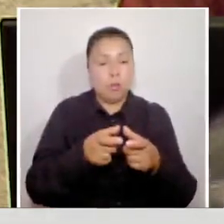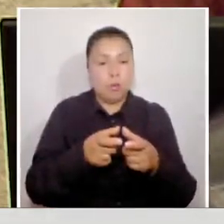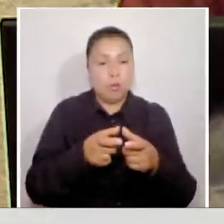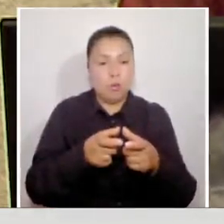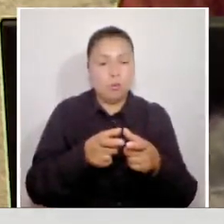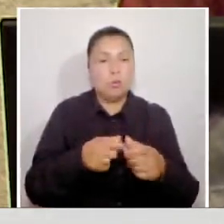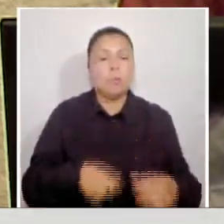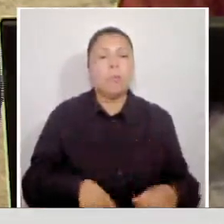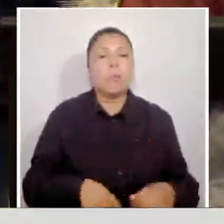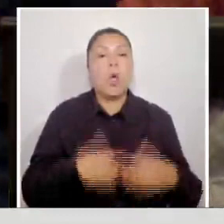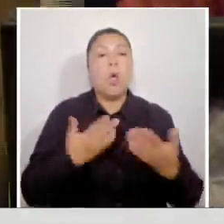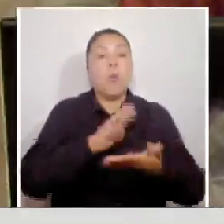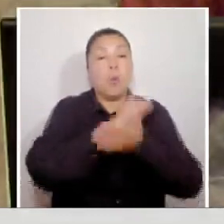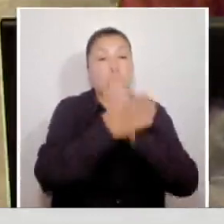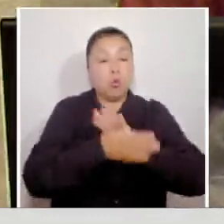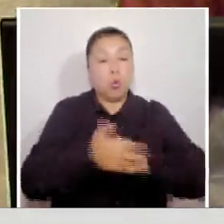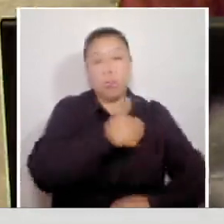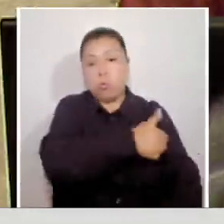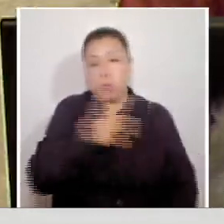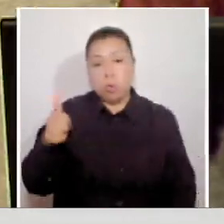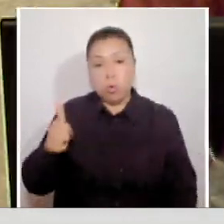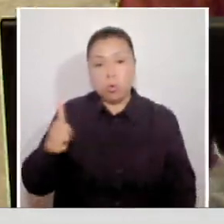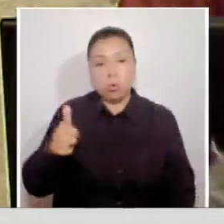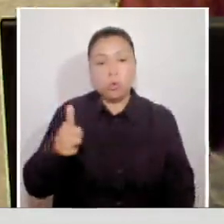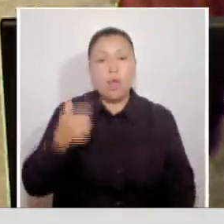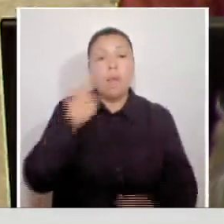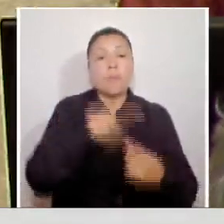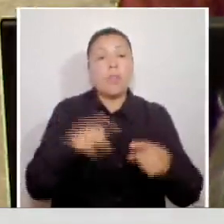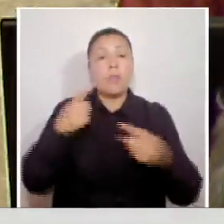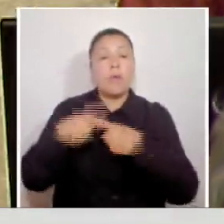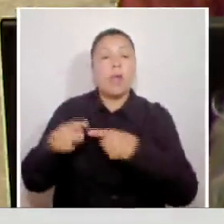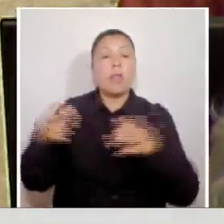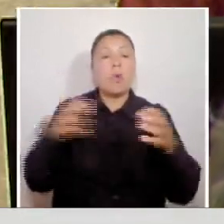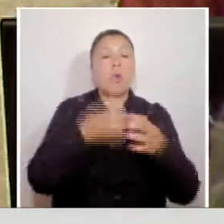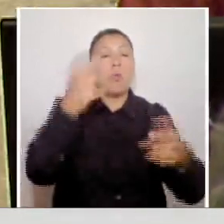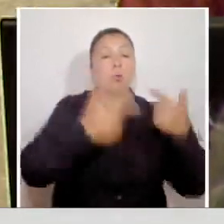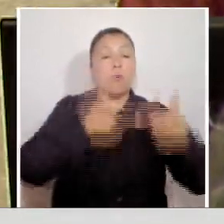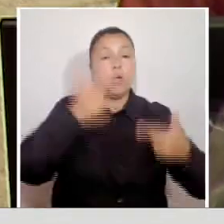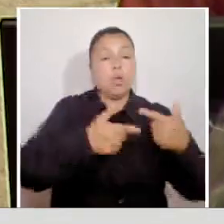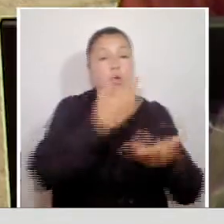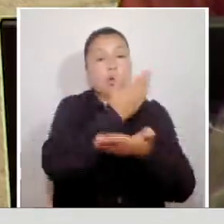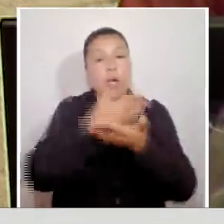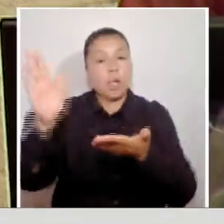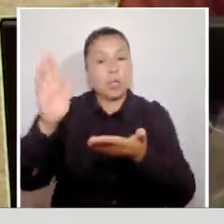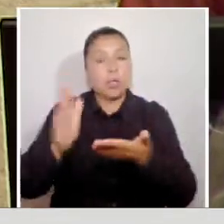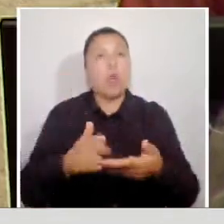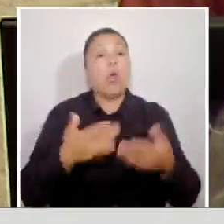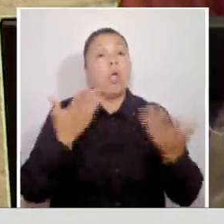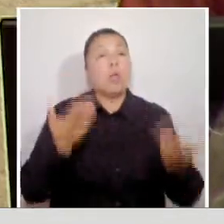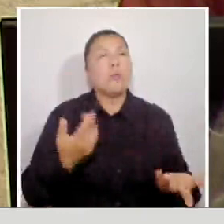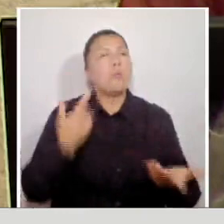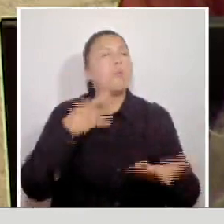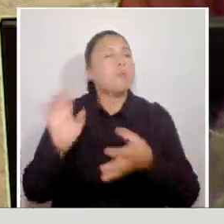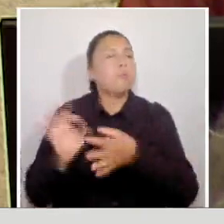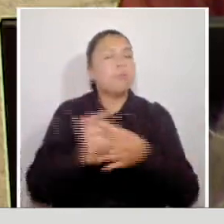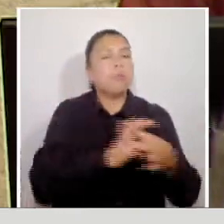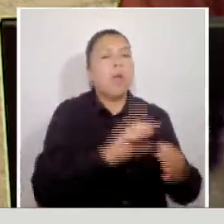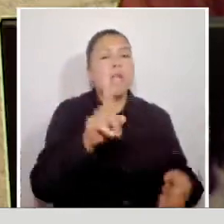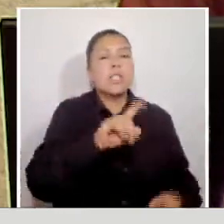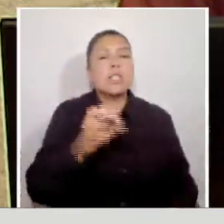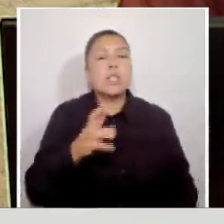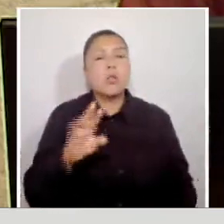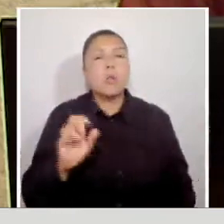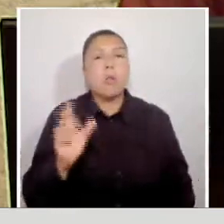por todos de distintos colores políticos y es por lo siguiente porque este síndrome no